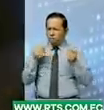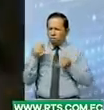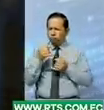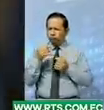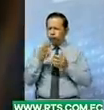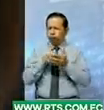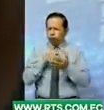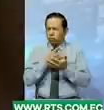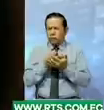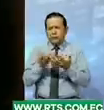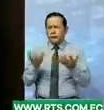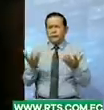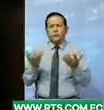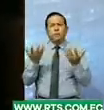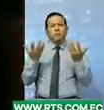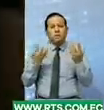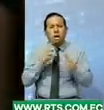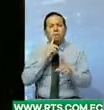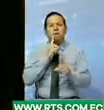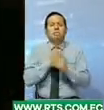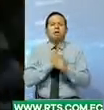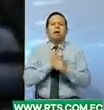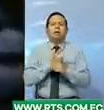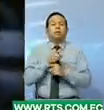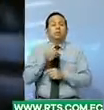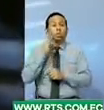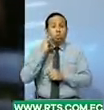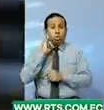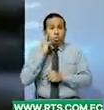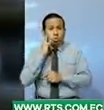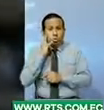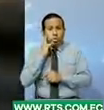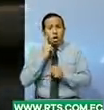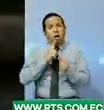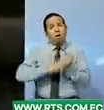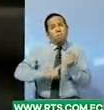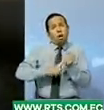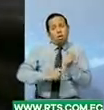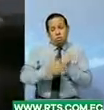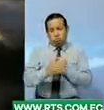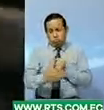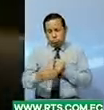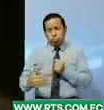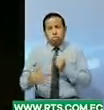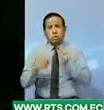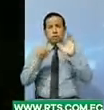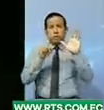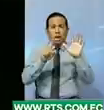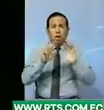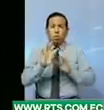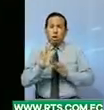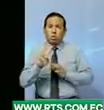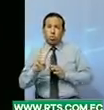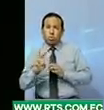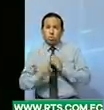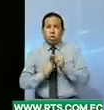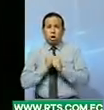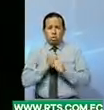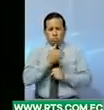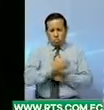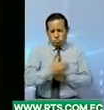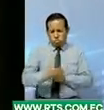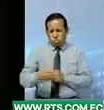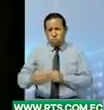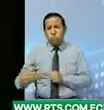pornografía infantil. La afectada y sus hermanitos de 6, 4 y 2 años permanecen ya bajo custodia y